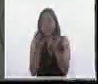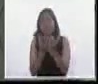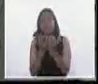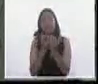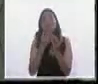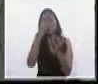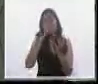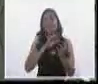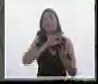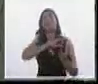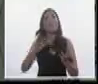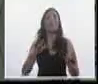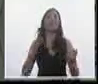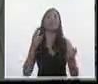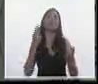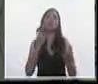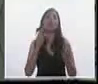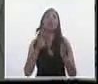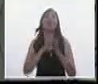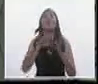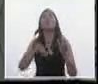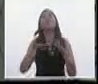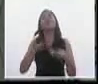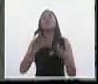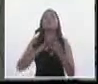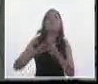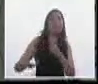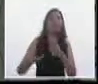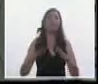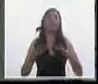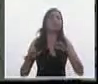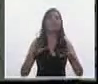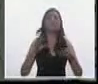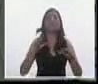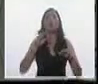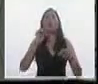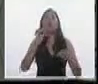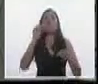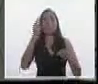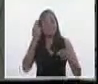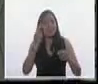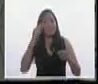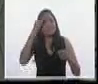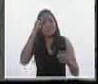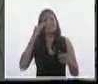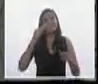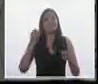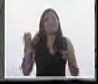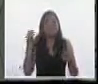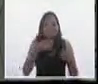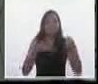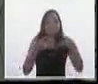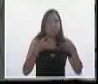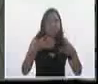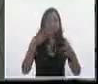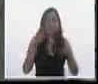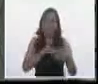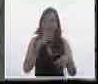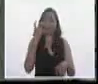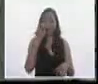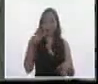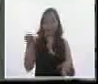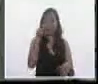de pues disminuir o aportar o generar algunas alternativas de solución y justo también en eso